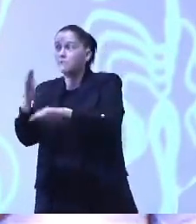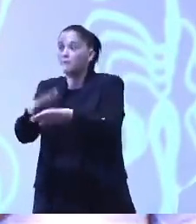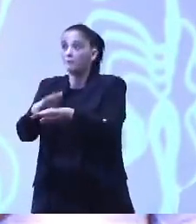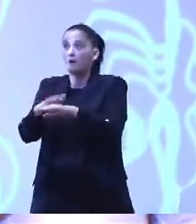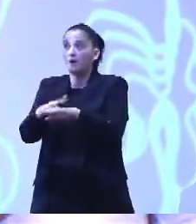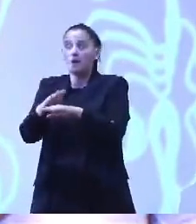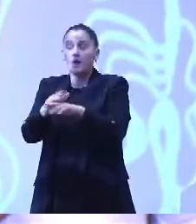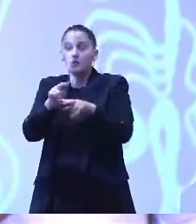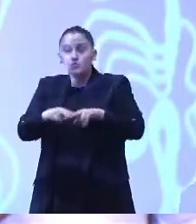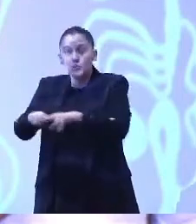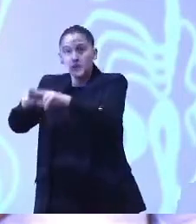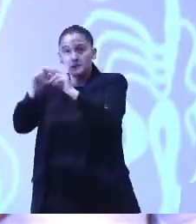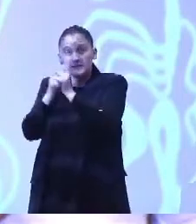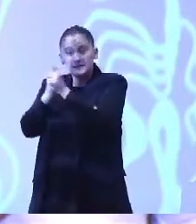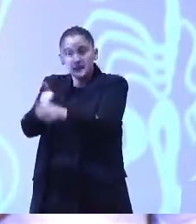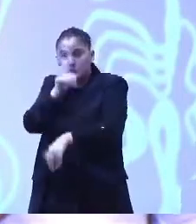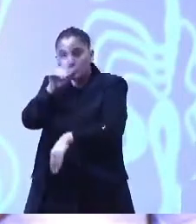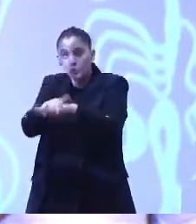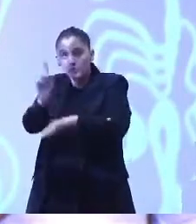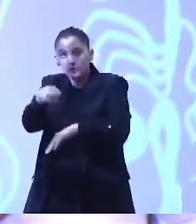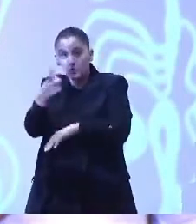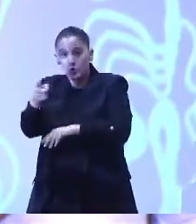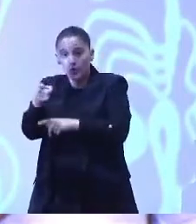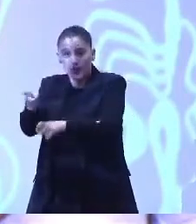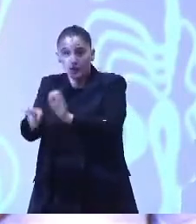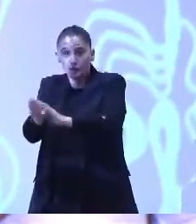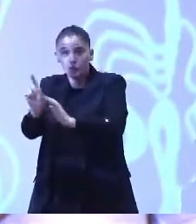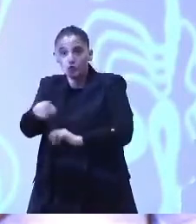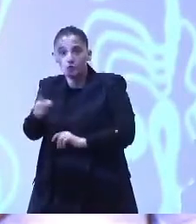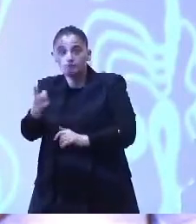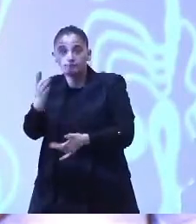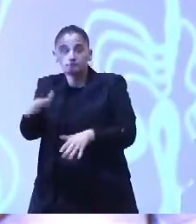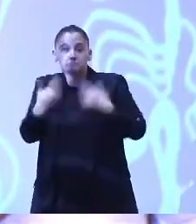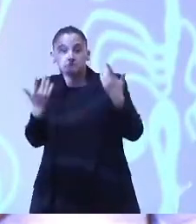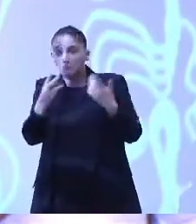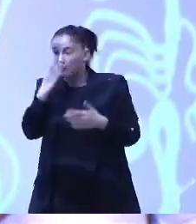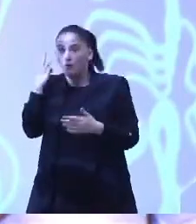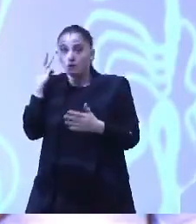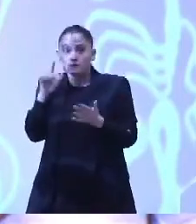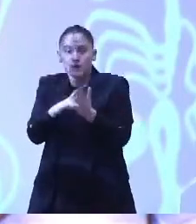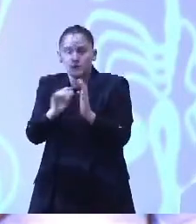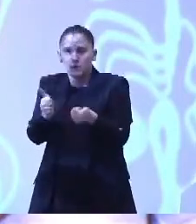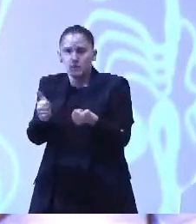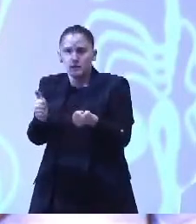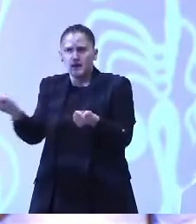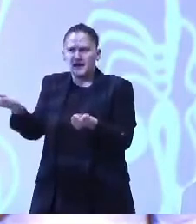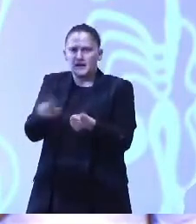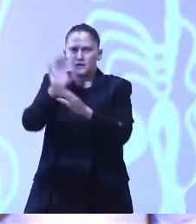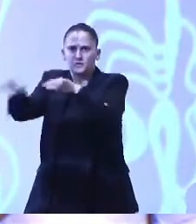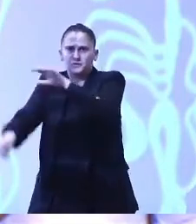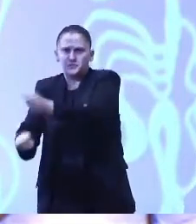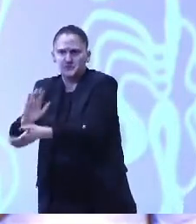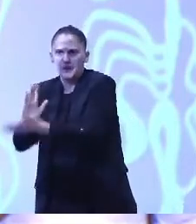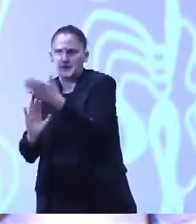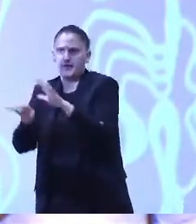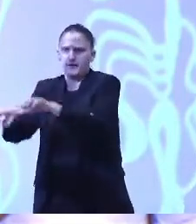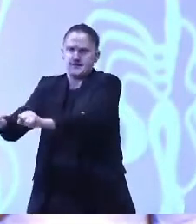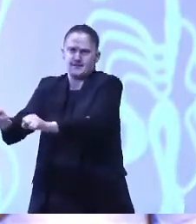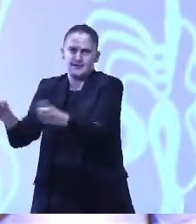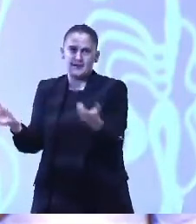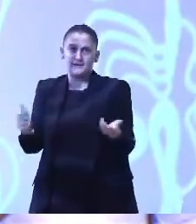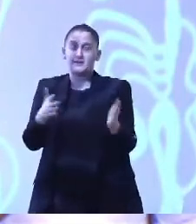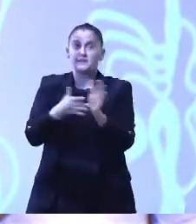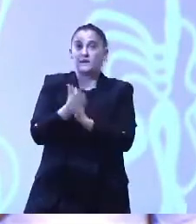para supervisar el cumplimiento de ese alto el fuego y de repente, hace 3 años, vuelve a invadir otra parte de Ucrania. Con lo cual,